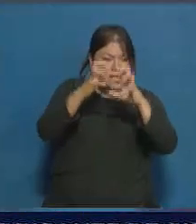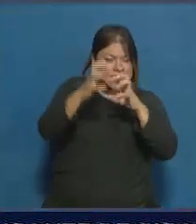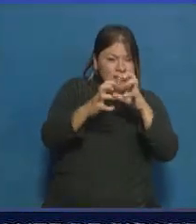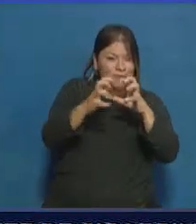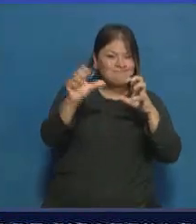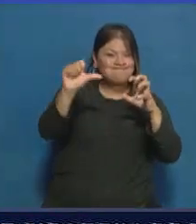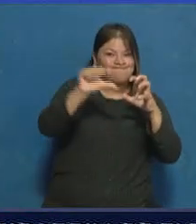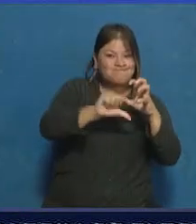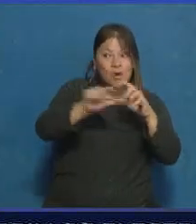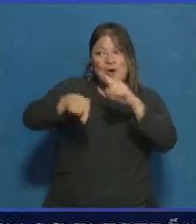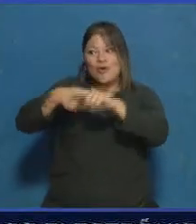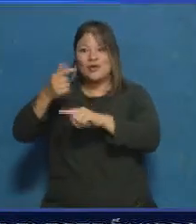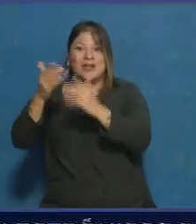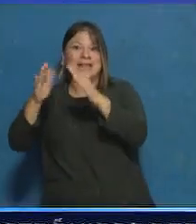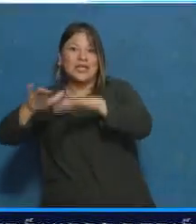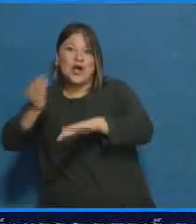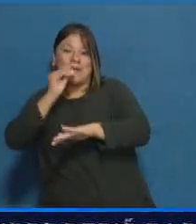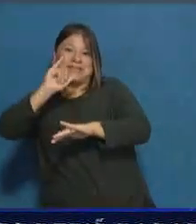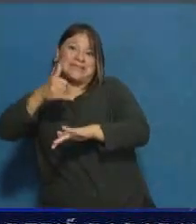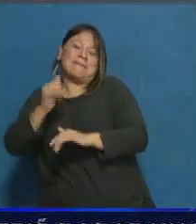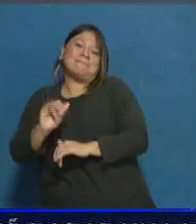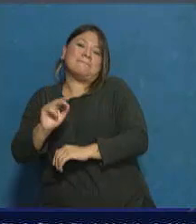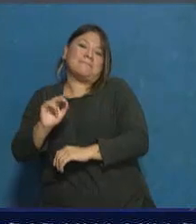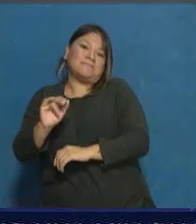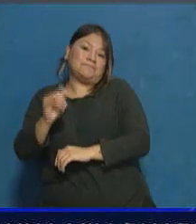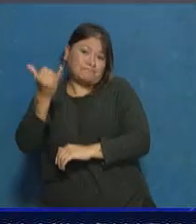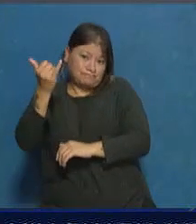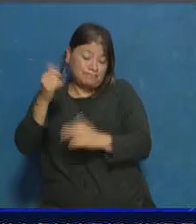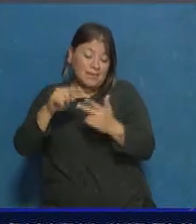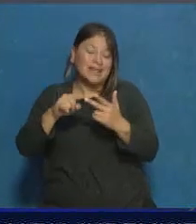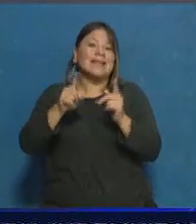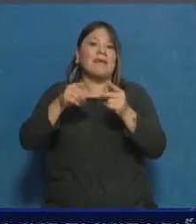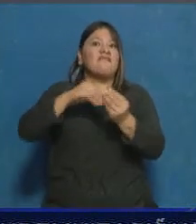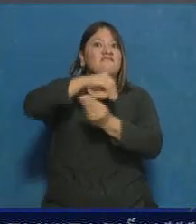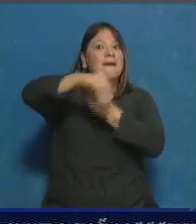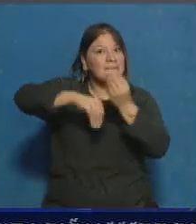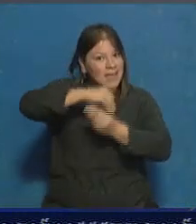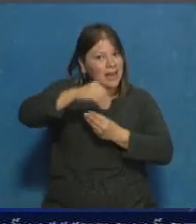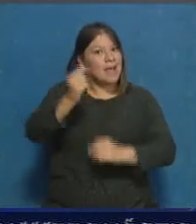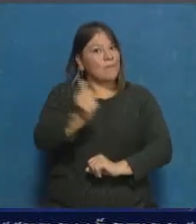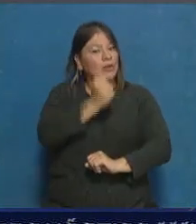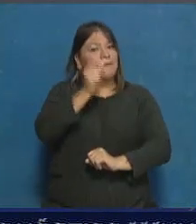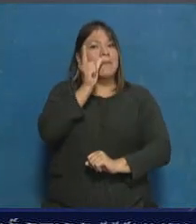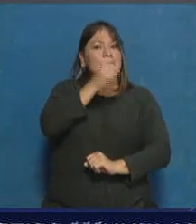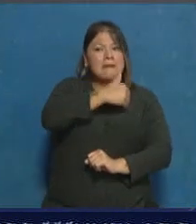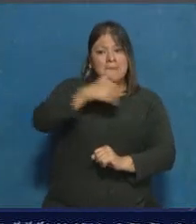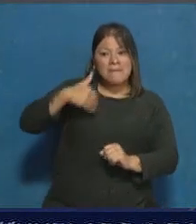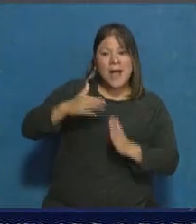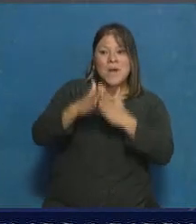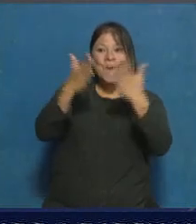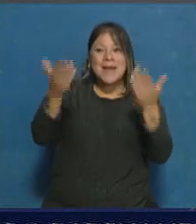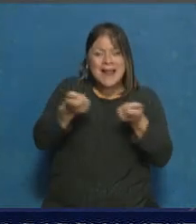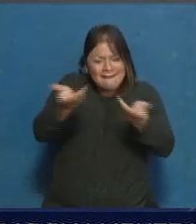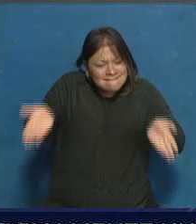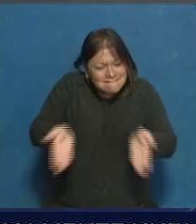hacer. Y además, otro factor esencial, Dani, es la propia familia. El estímulo de los padres que, bueno, le dan cuentos a los chicos, le